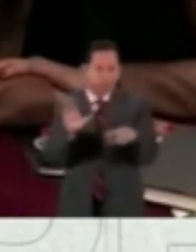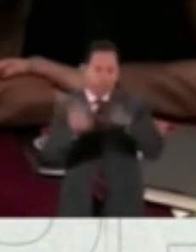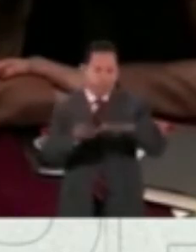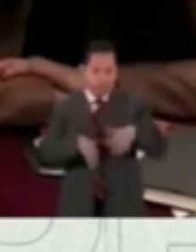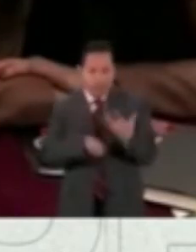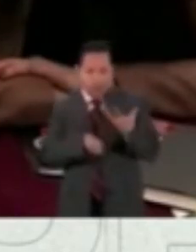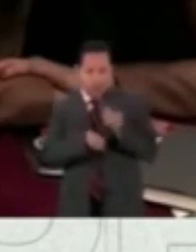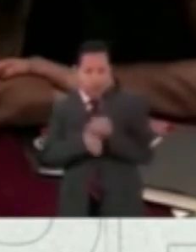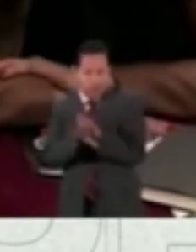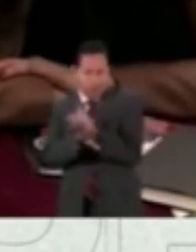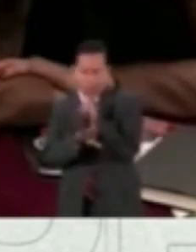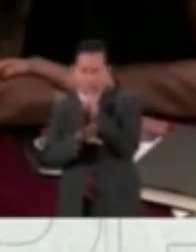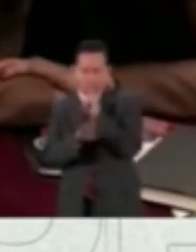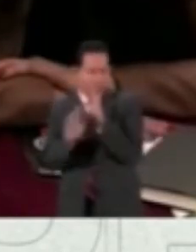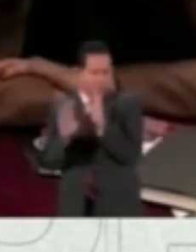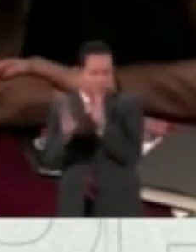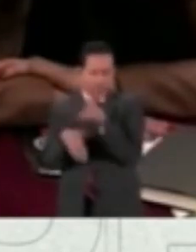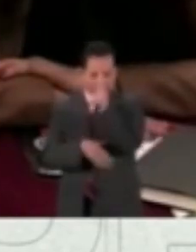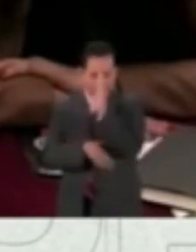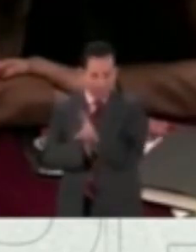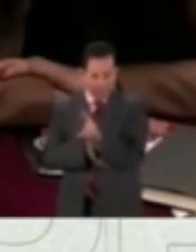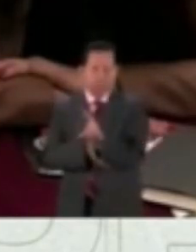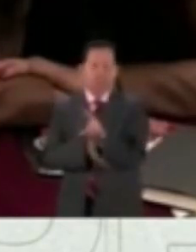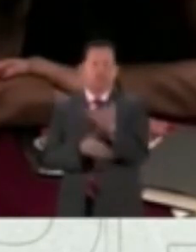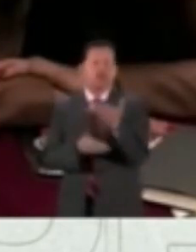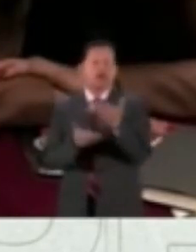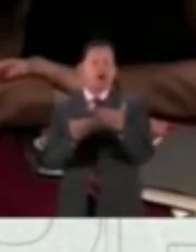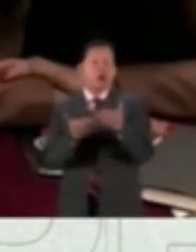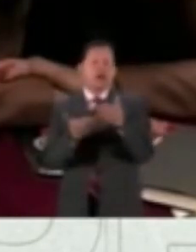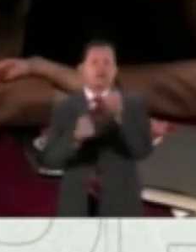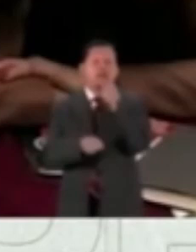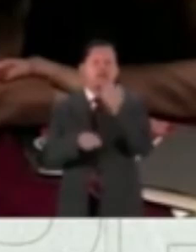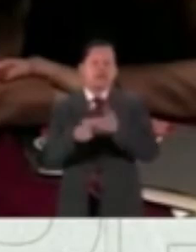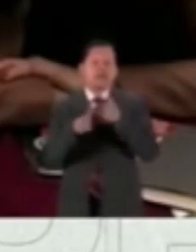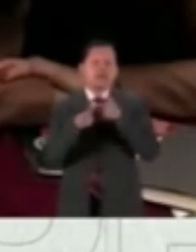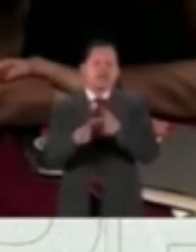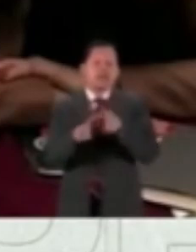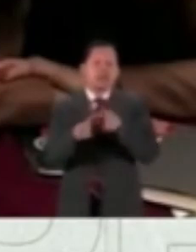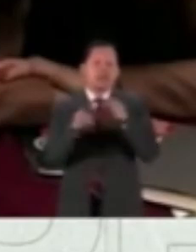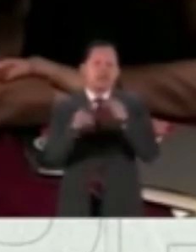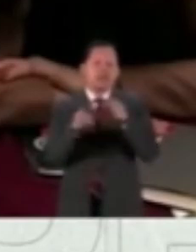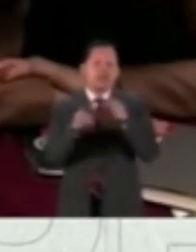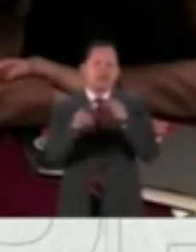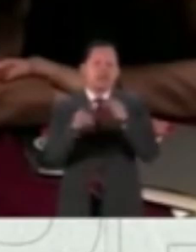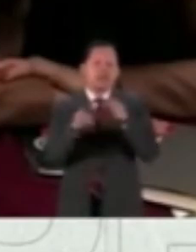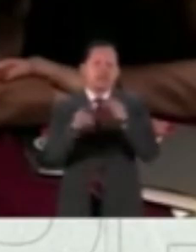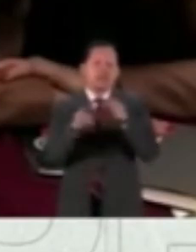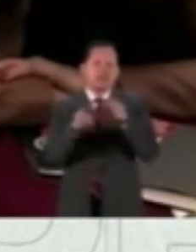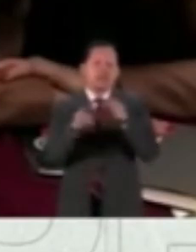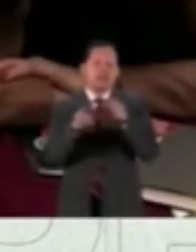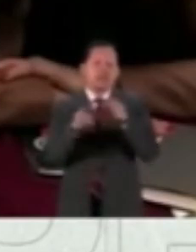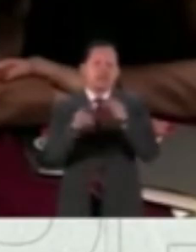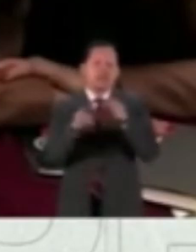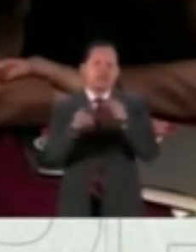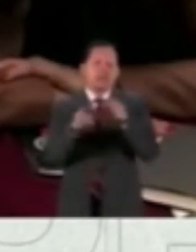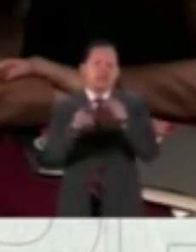Asamblea. Continúe la Secretaría con la declaratoria de publicidad de dictamen.